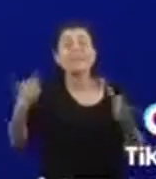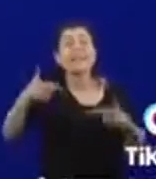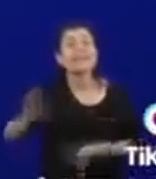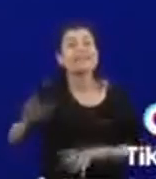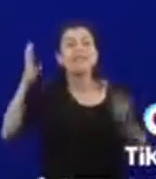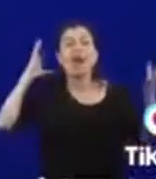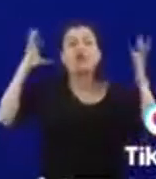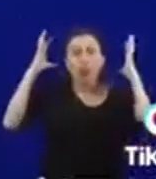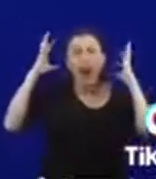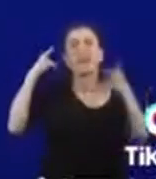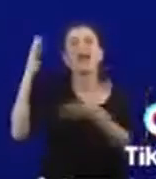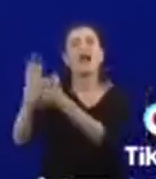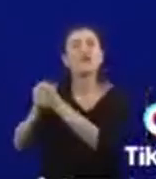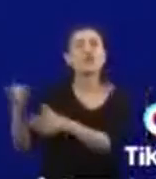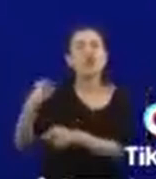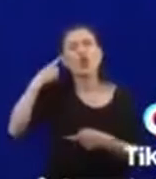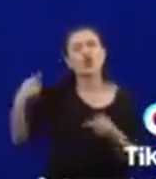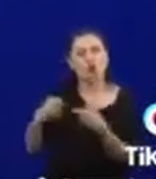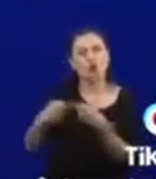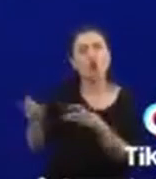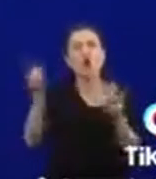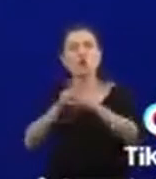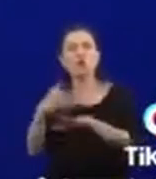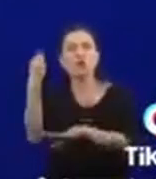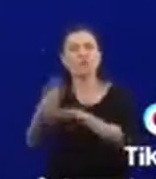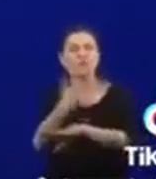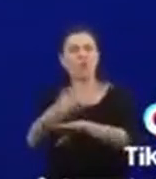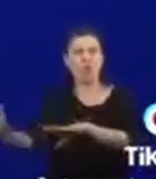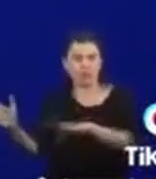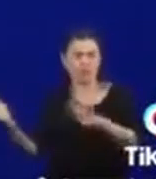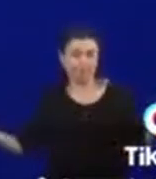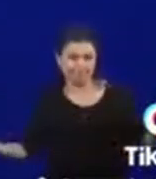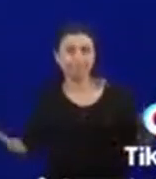y Alfonsín, que paradójicamente Alfonsín,